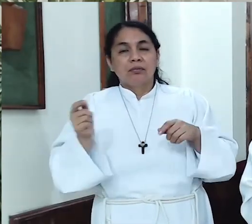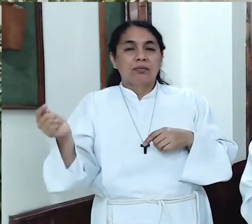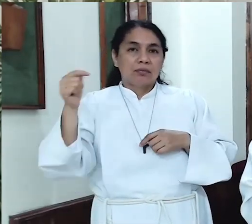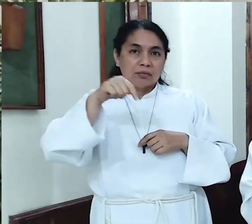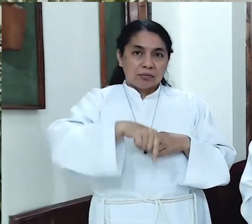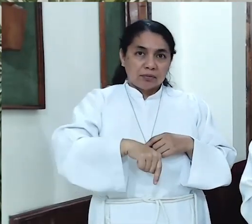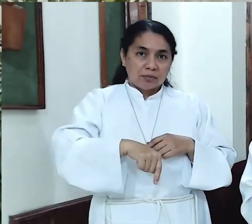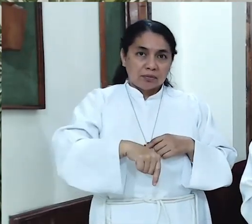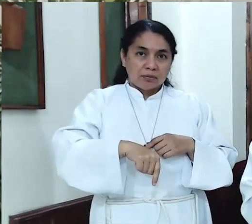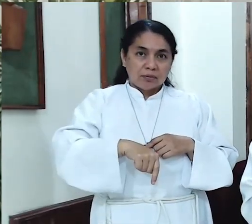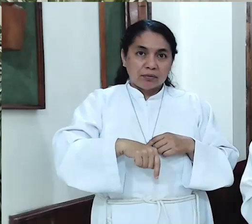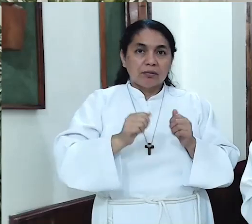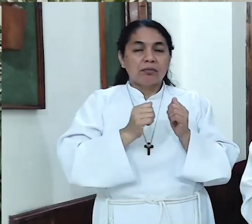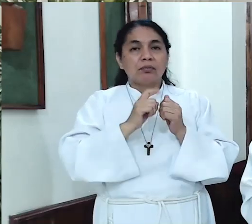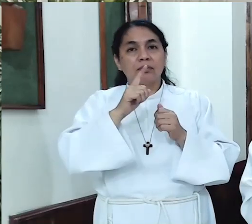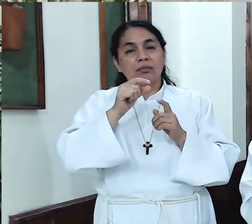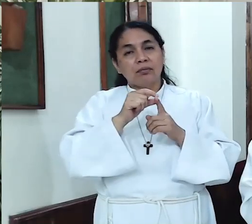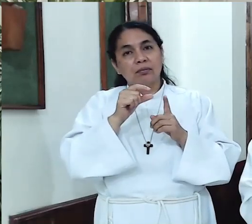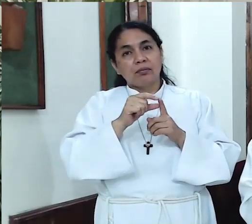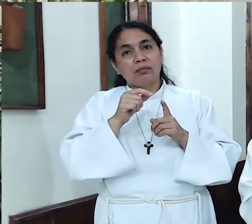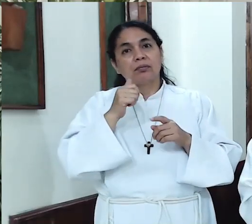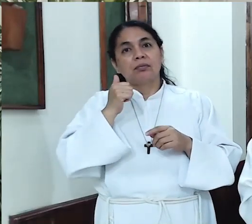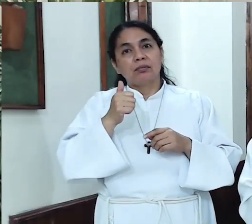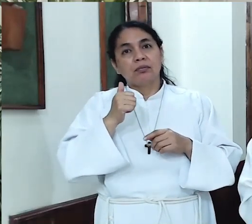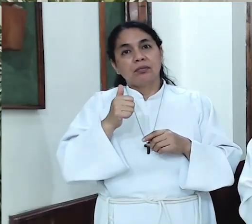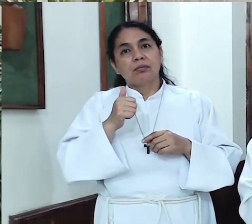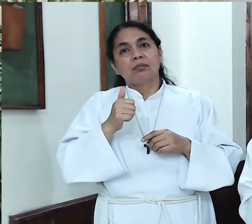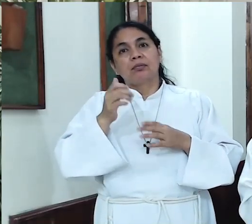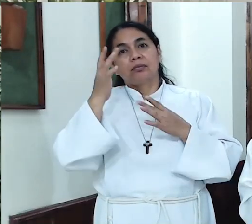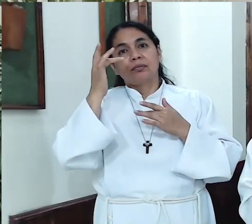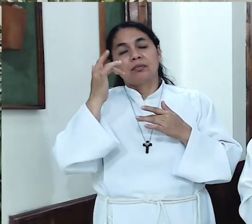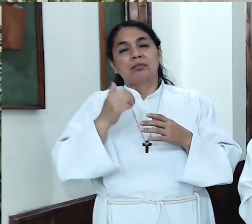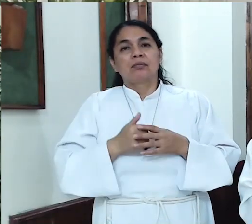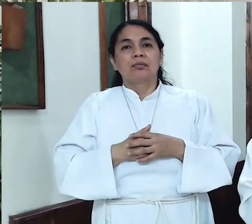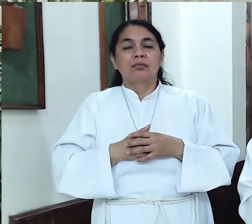llegan con una palabra de aliento y de esperanza.